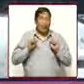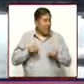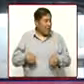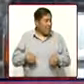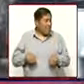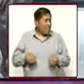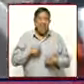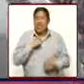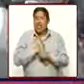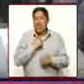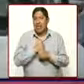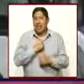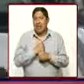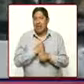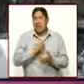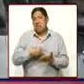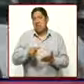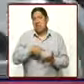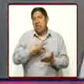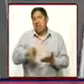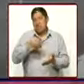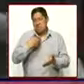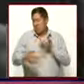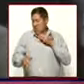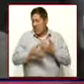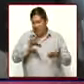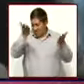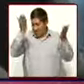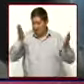ya trabajar, vas a poder bailar, vas a poder hacer todo. Sí.